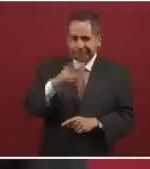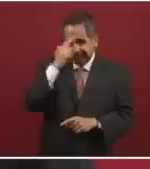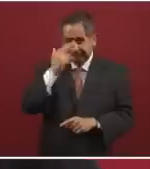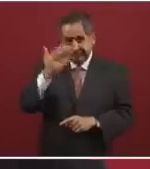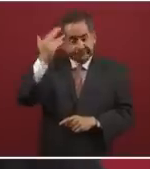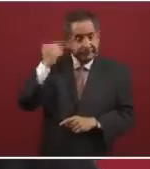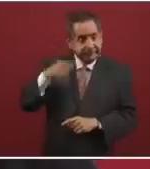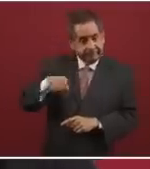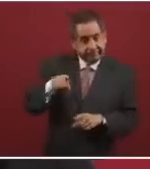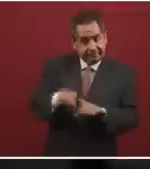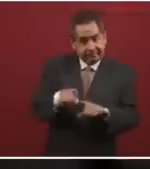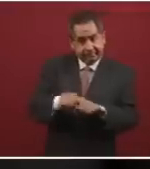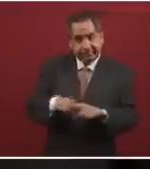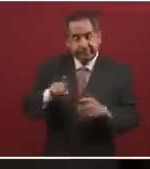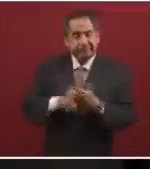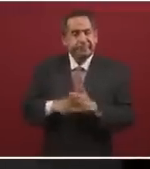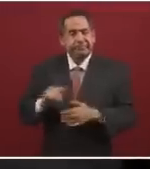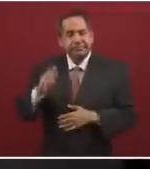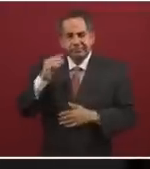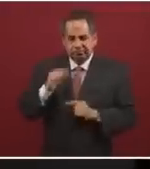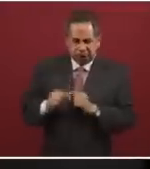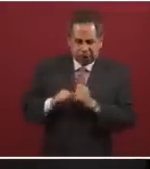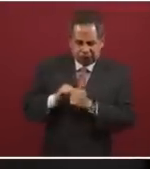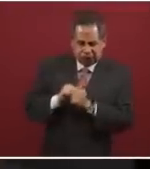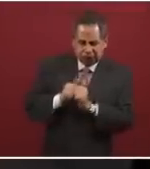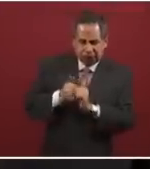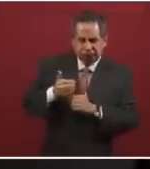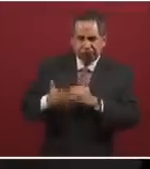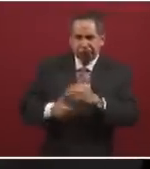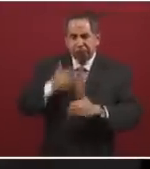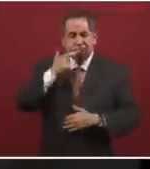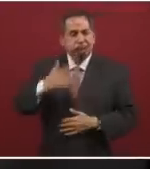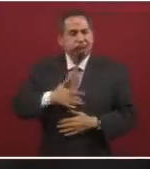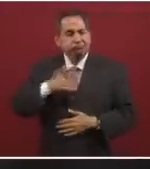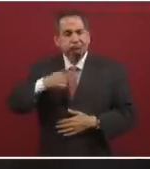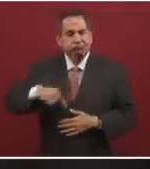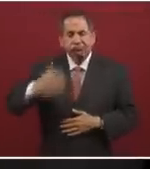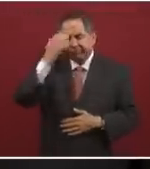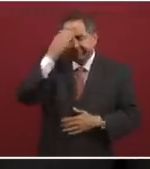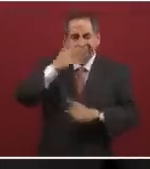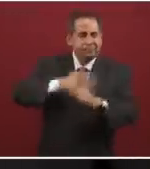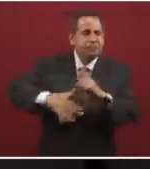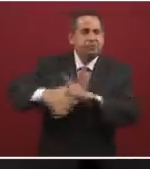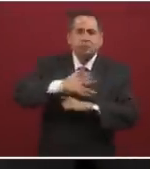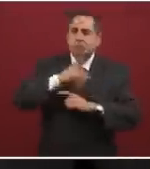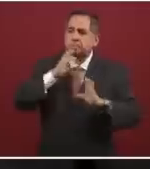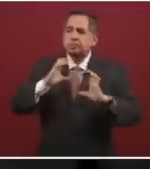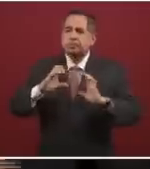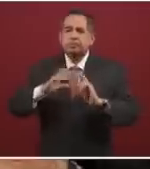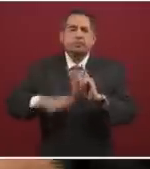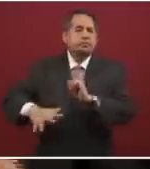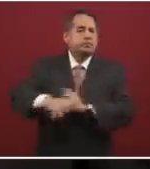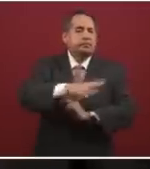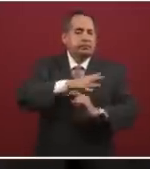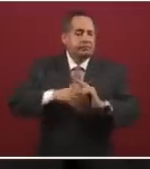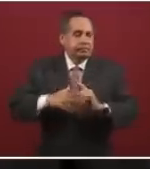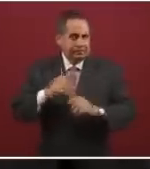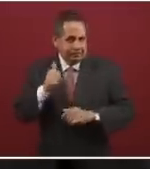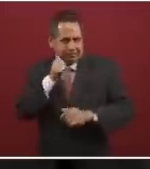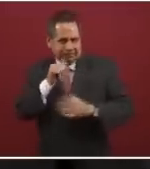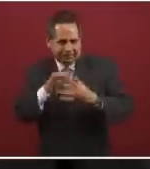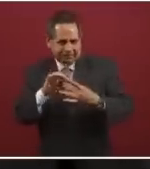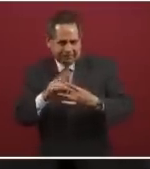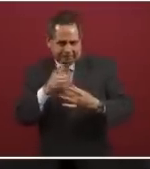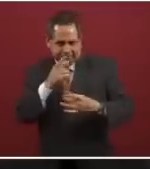cuando se fue adquiriendo cada vez más conciencia ecológica. Siempre hemos hablado de eso.